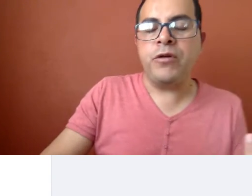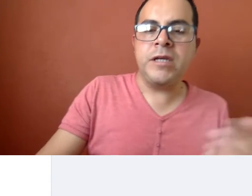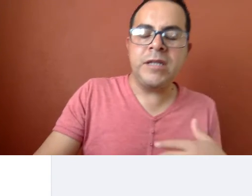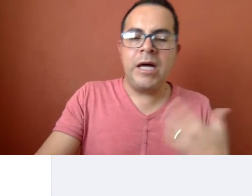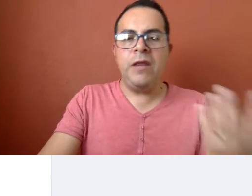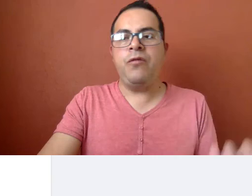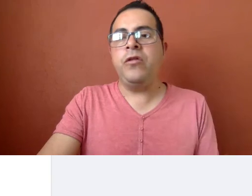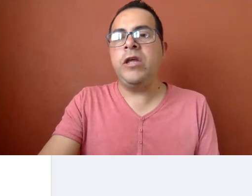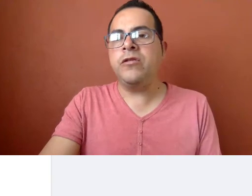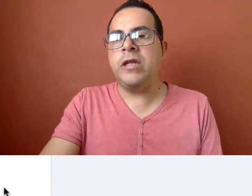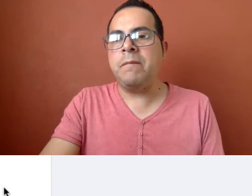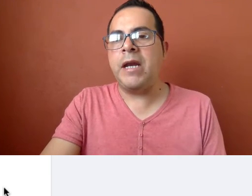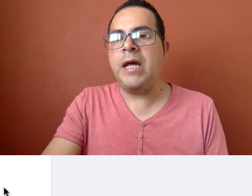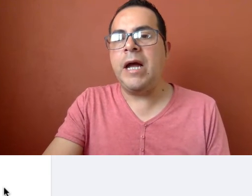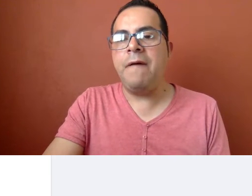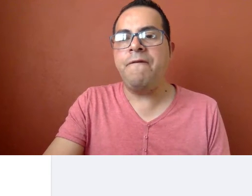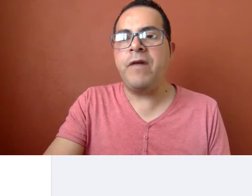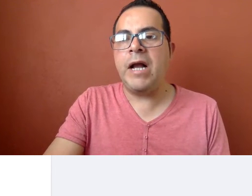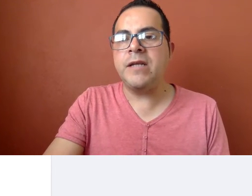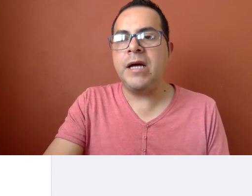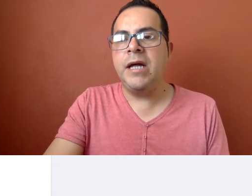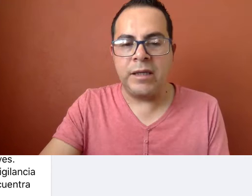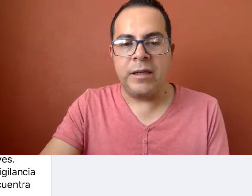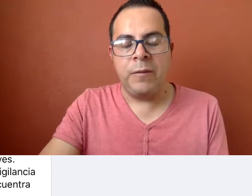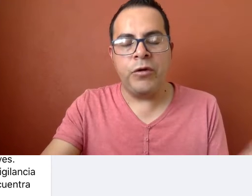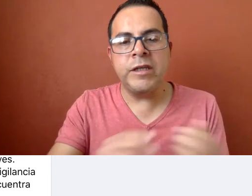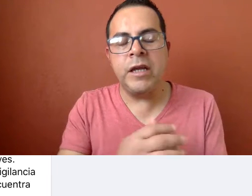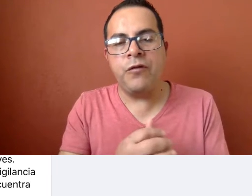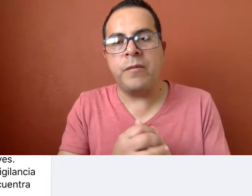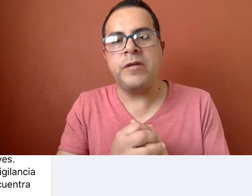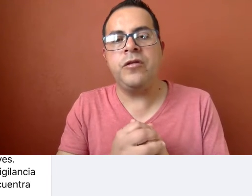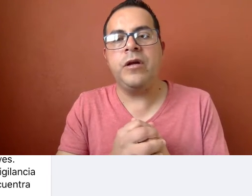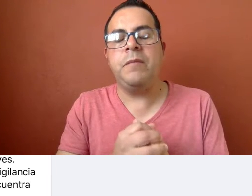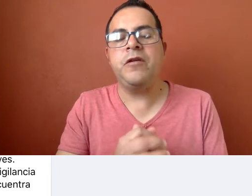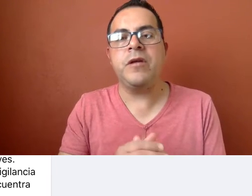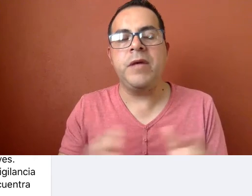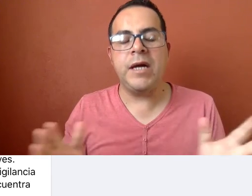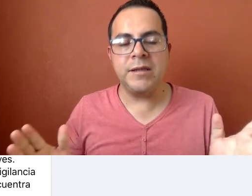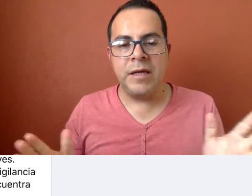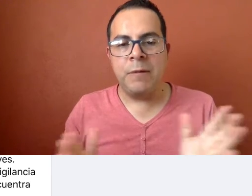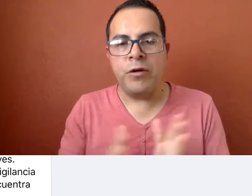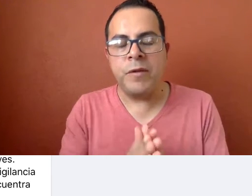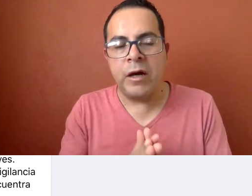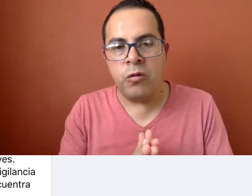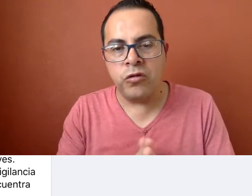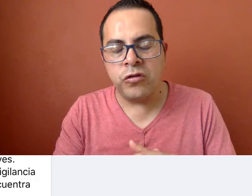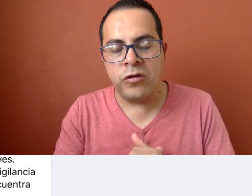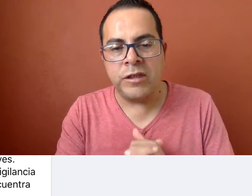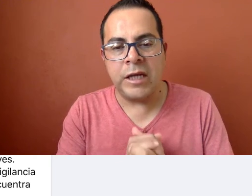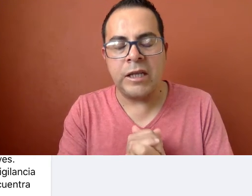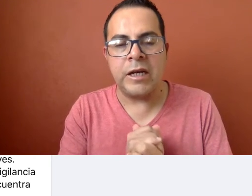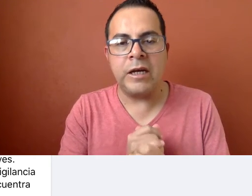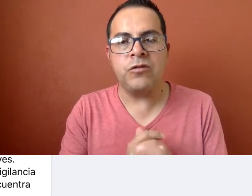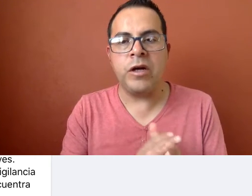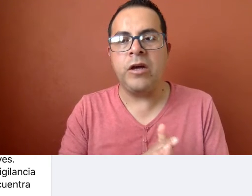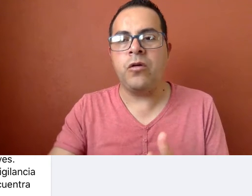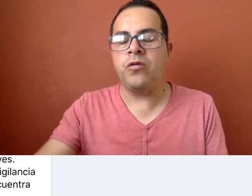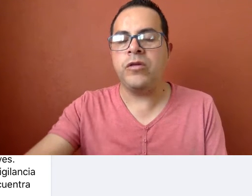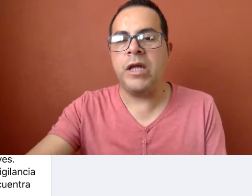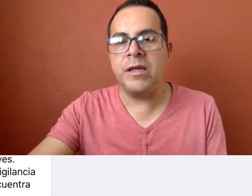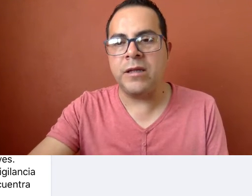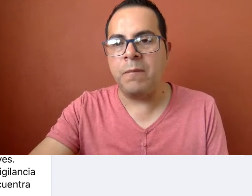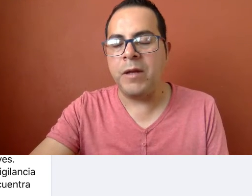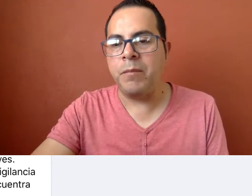información pues que está difundiéndose de manera falsa. Pues esa es la información, amigos, amigas, pues me da gusto estar de regreso aquí